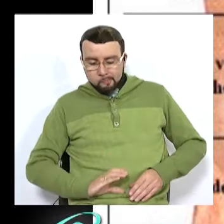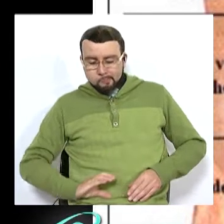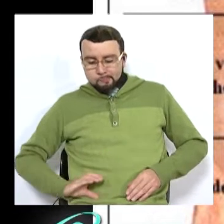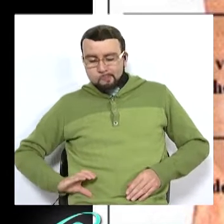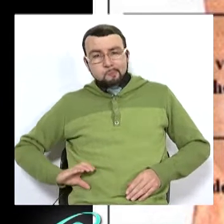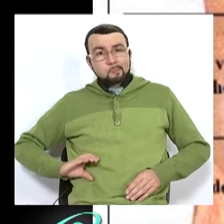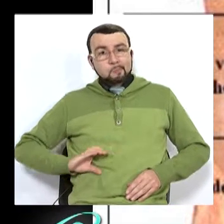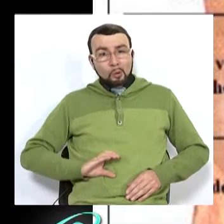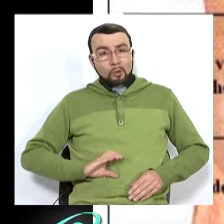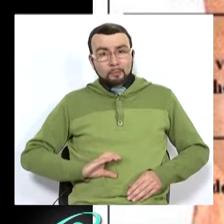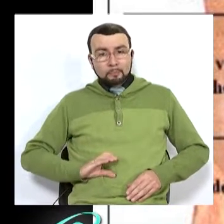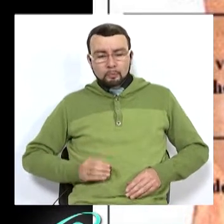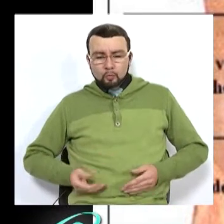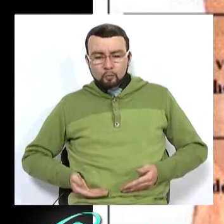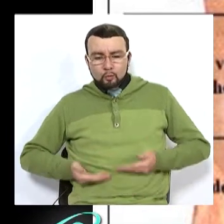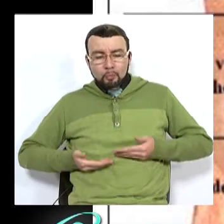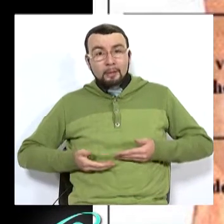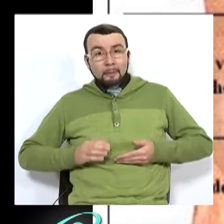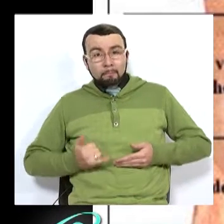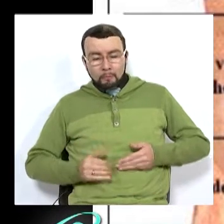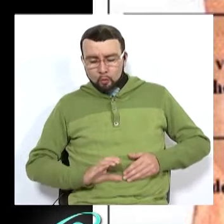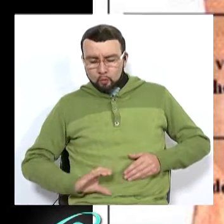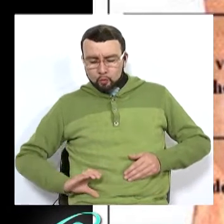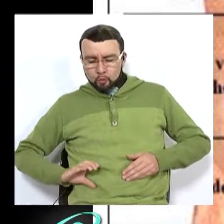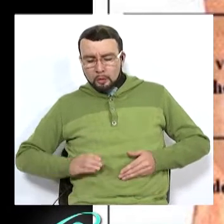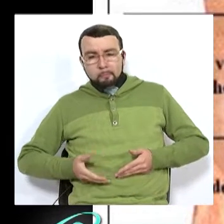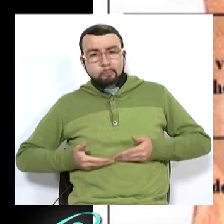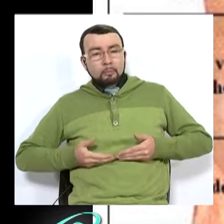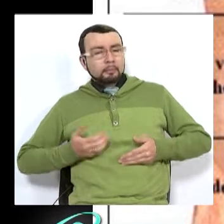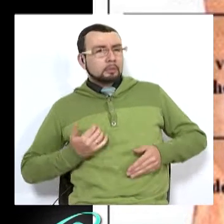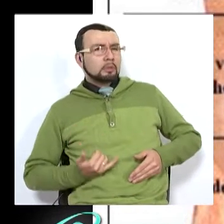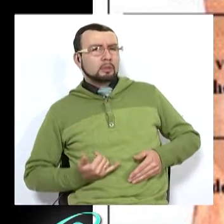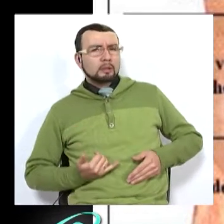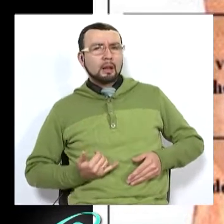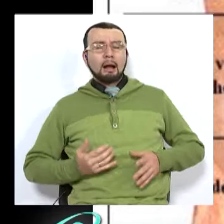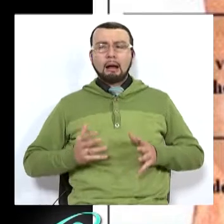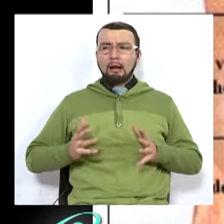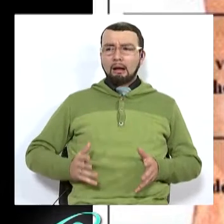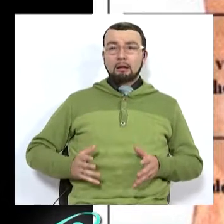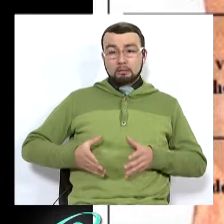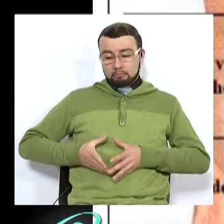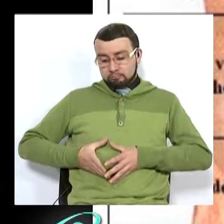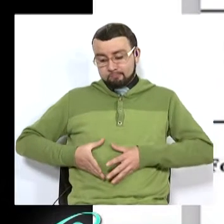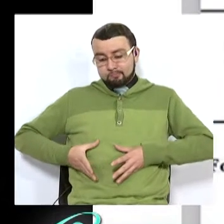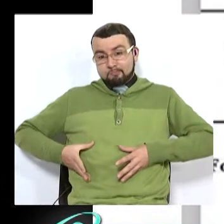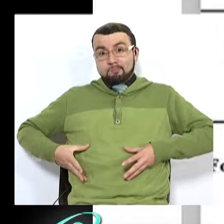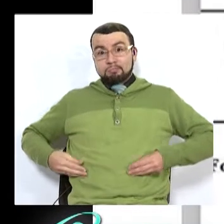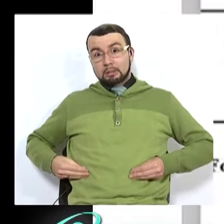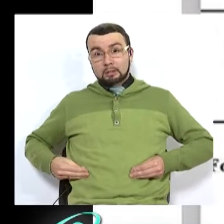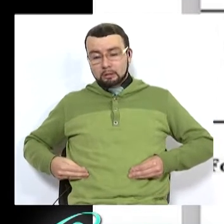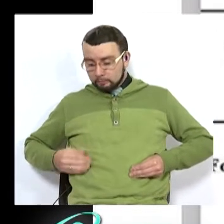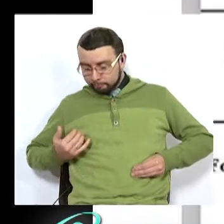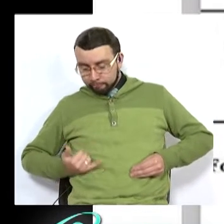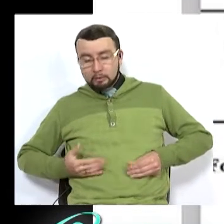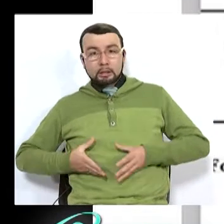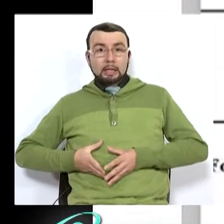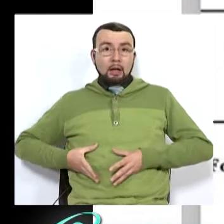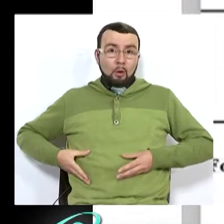ascendente. Entonces mire que ya tenemos además una víscera compacta que es el